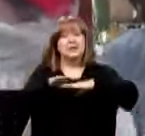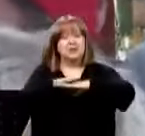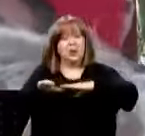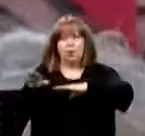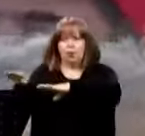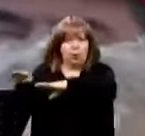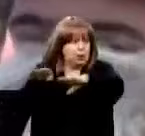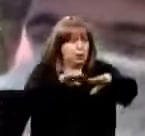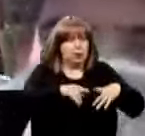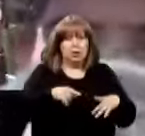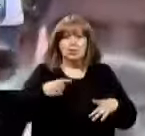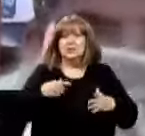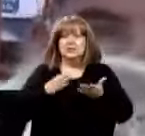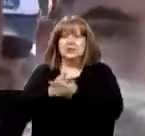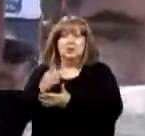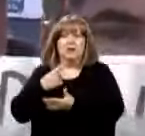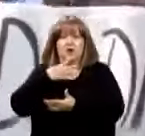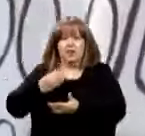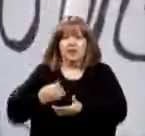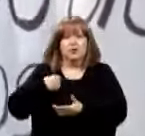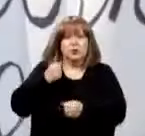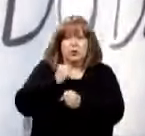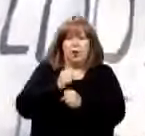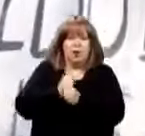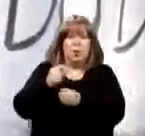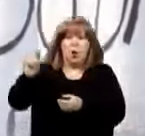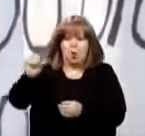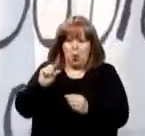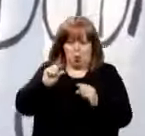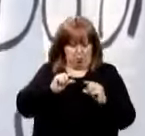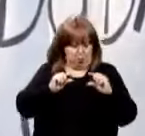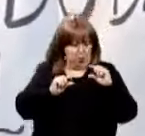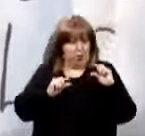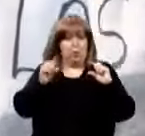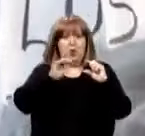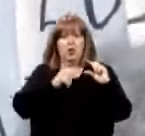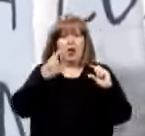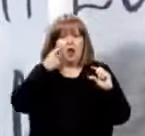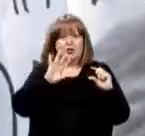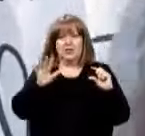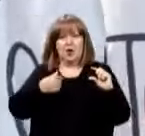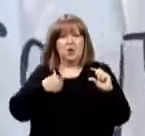siempre nos den miseria, porque nos vienen dando miseria. No nos reconocen, no nos reconocen el trabajo que